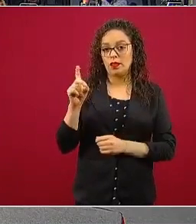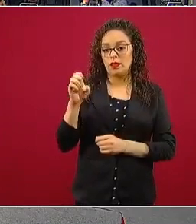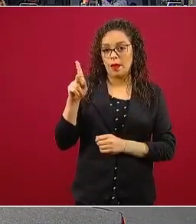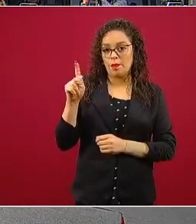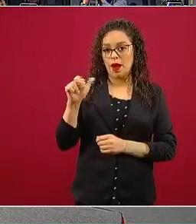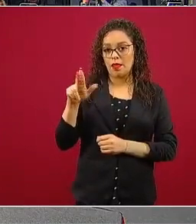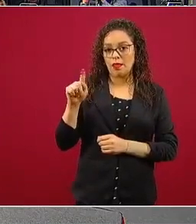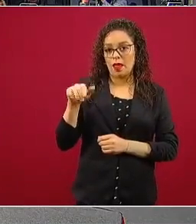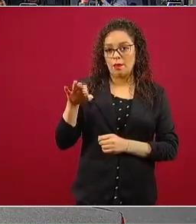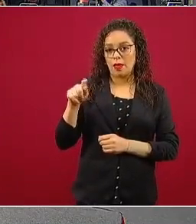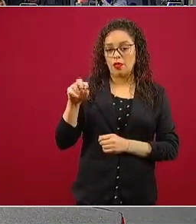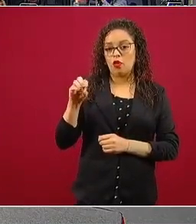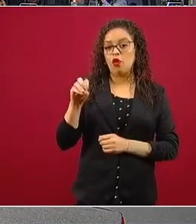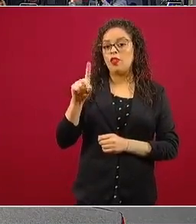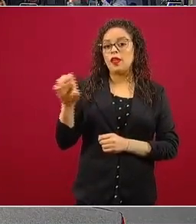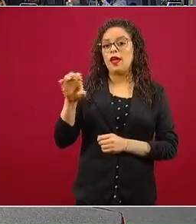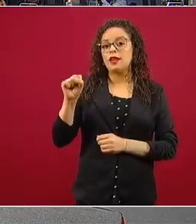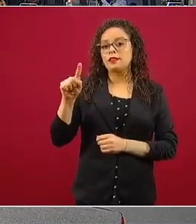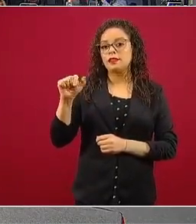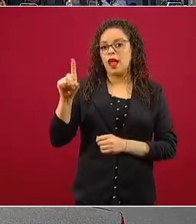aclarar, porque sí,